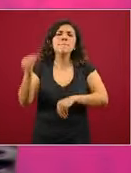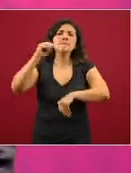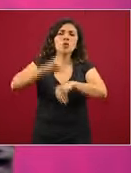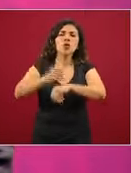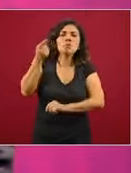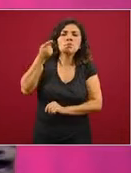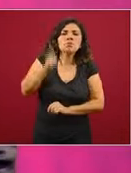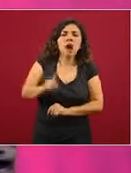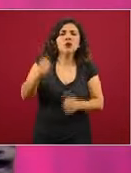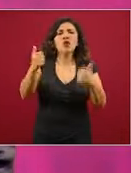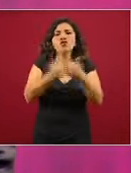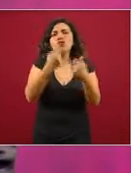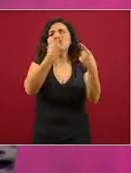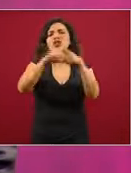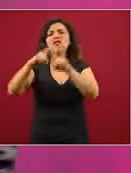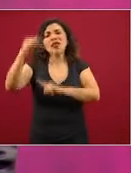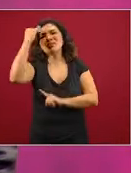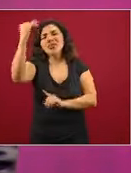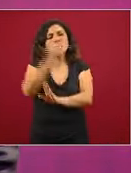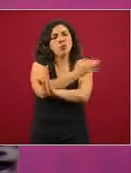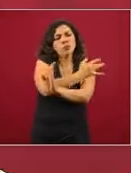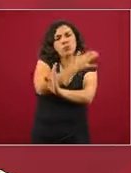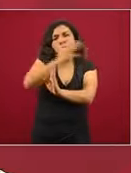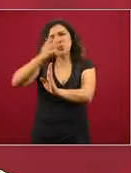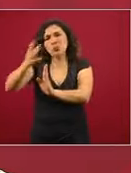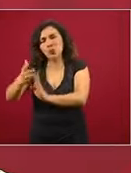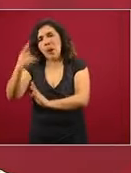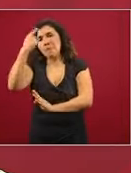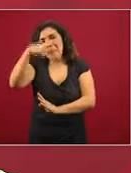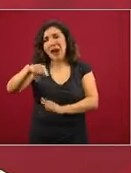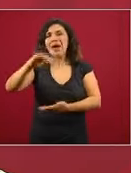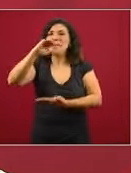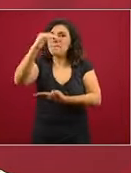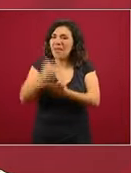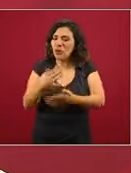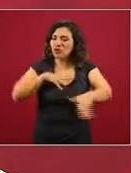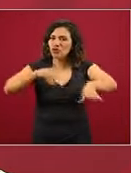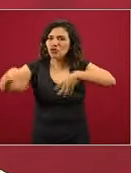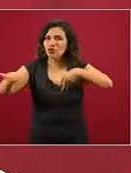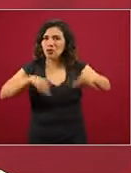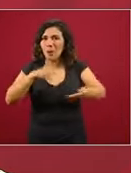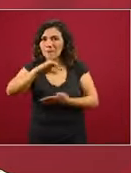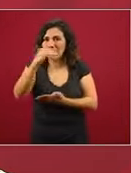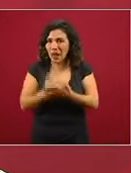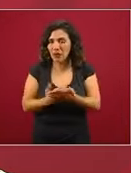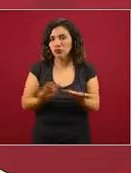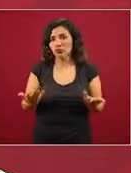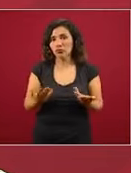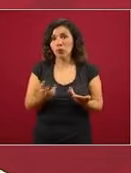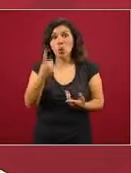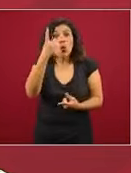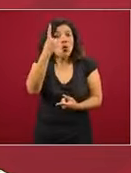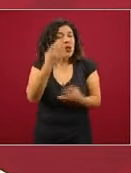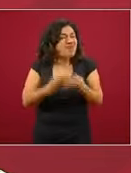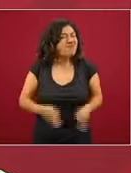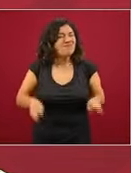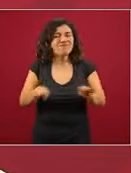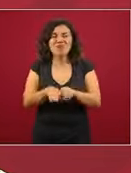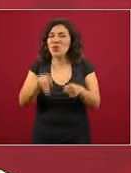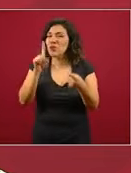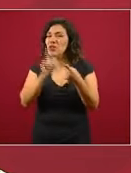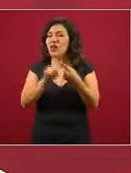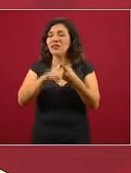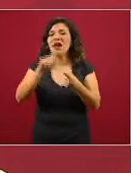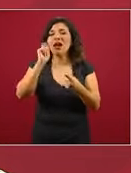dispuestas en las distintas etapas de la epidemia para disminuir los contagios. Una sumamente importante